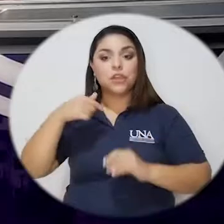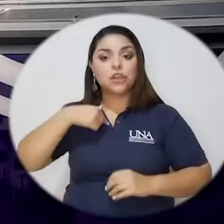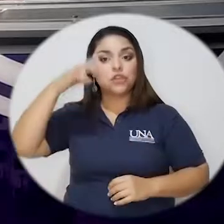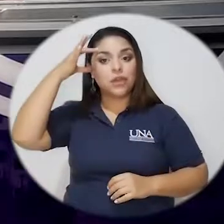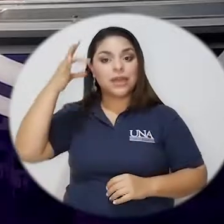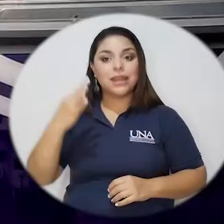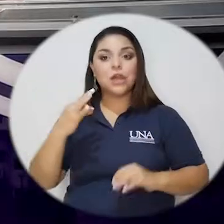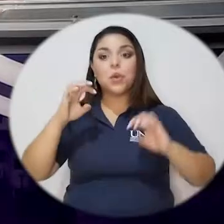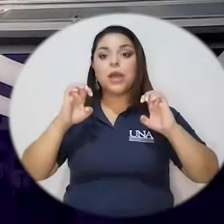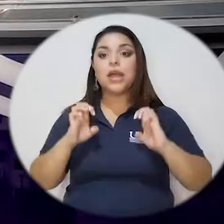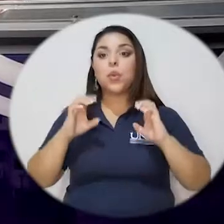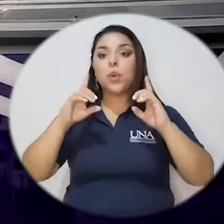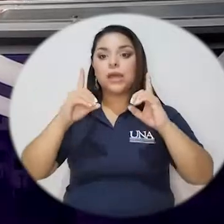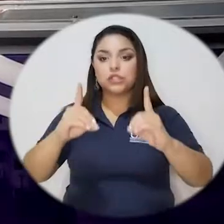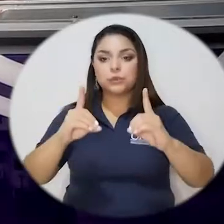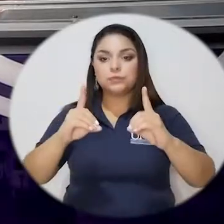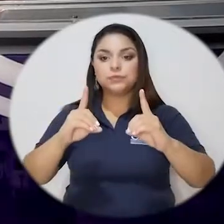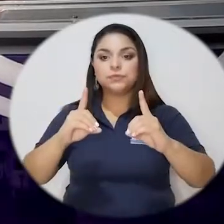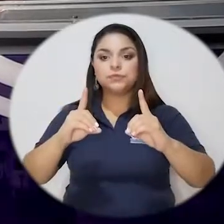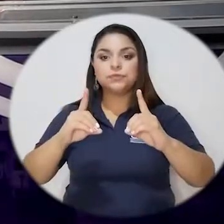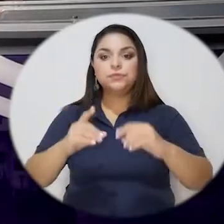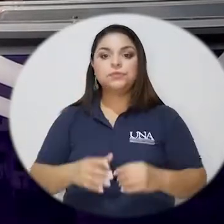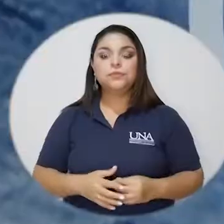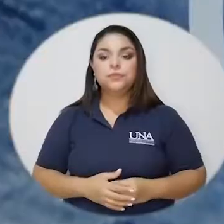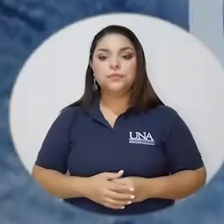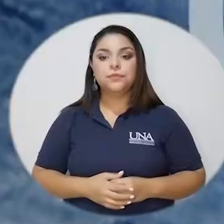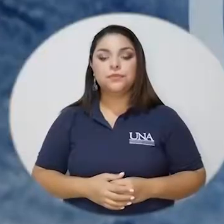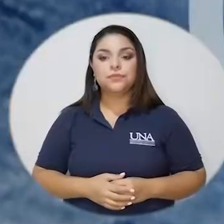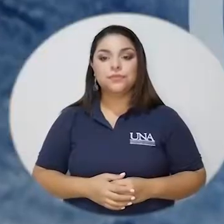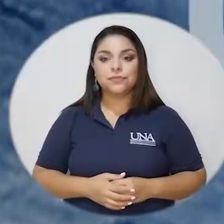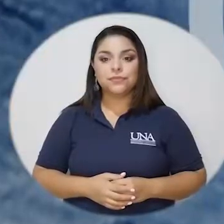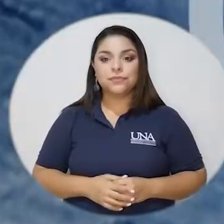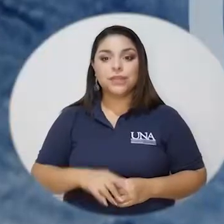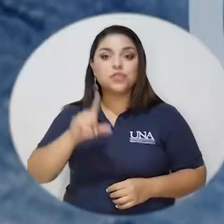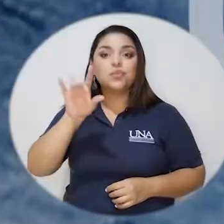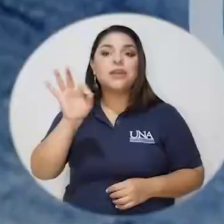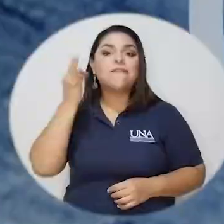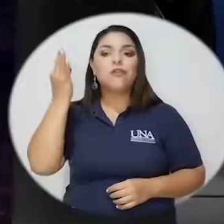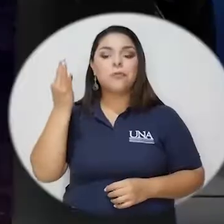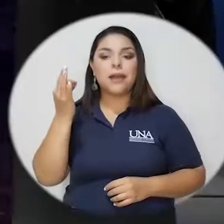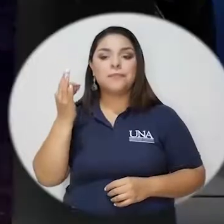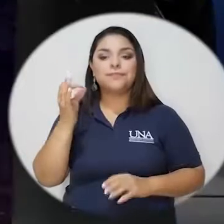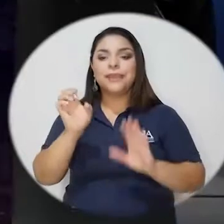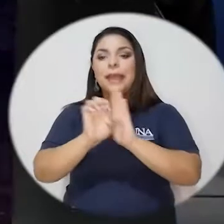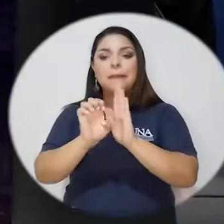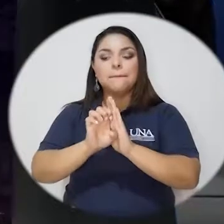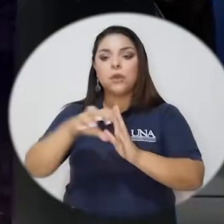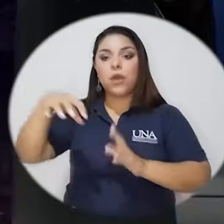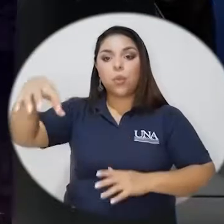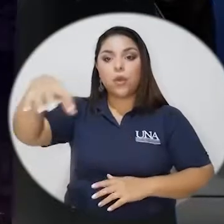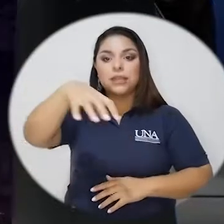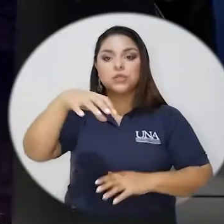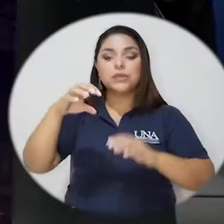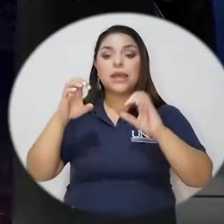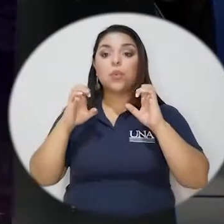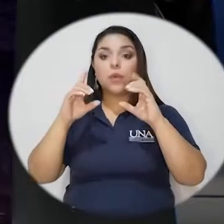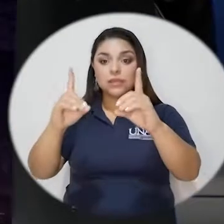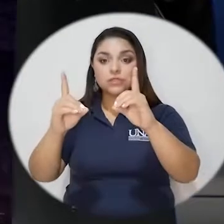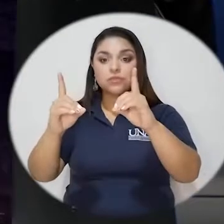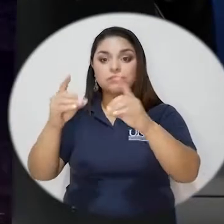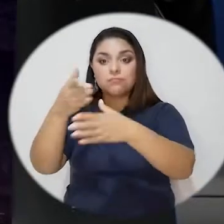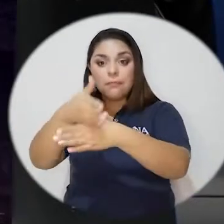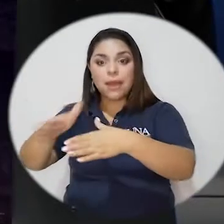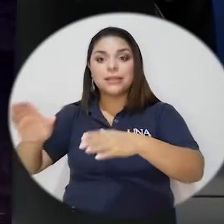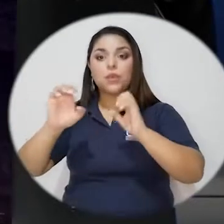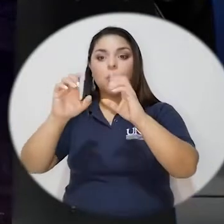sinceramente, que la educación ha sido de alguna manera, digamos, el sector educación y el sector